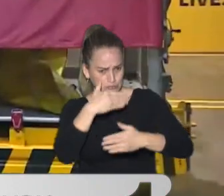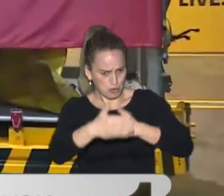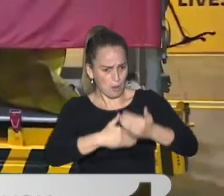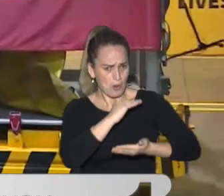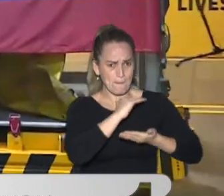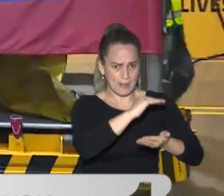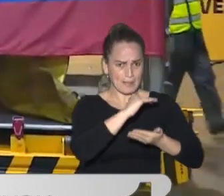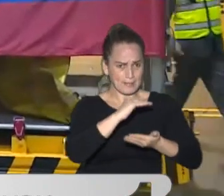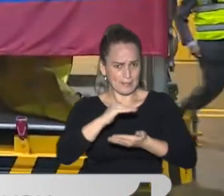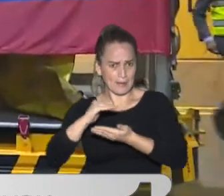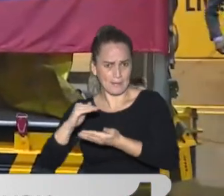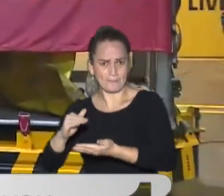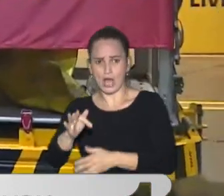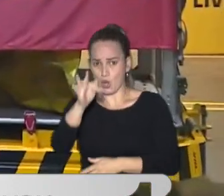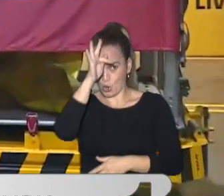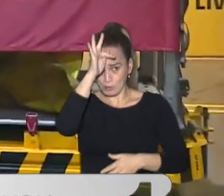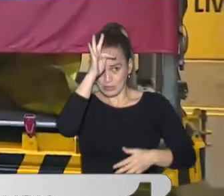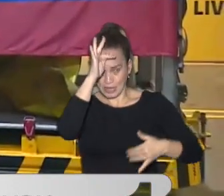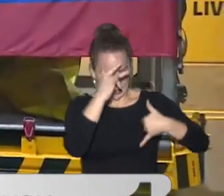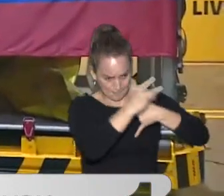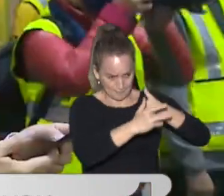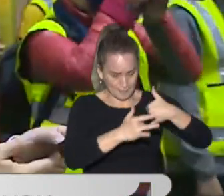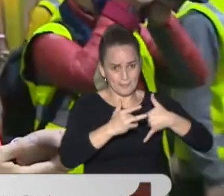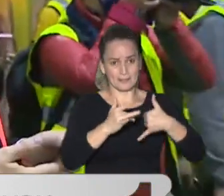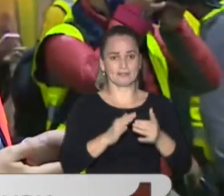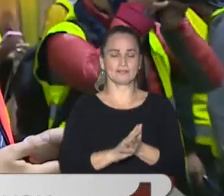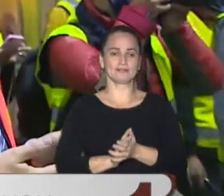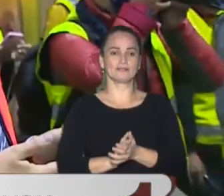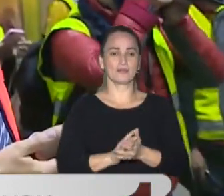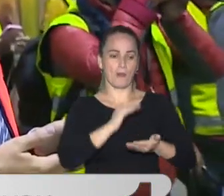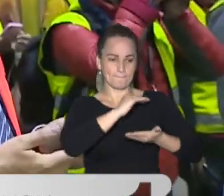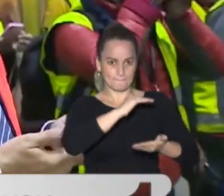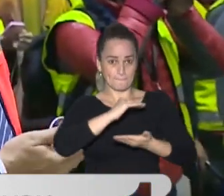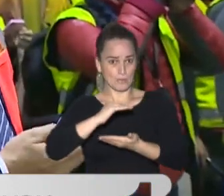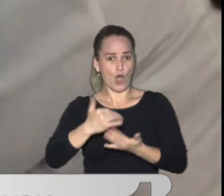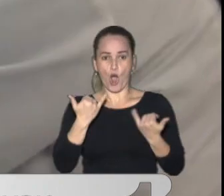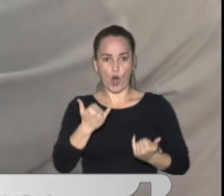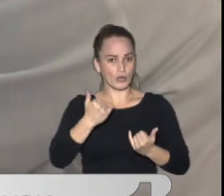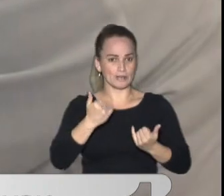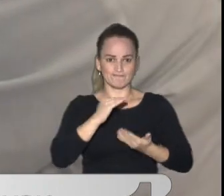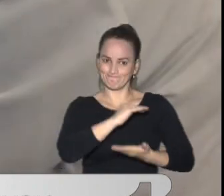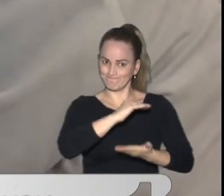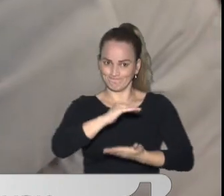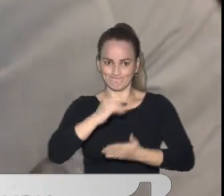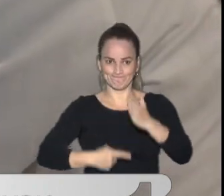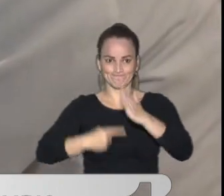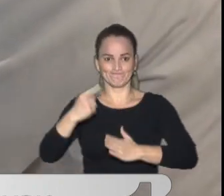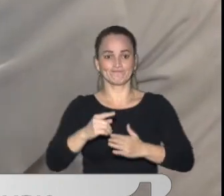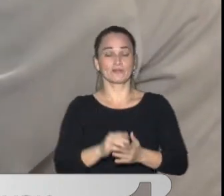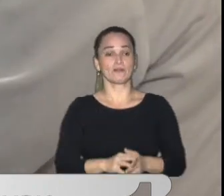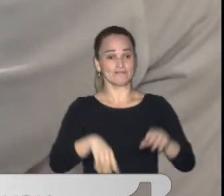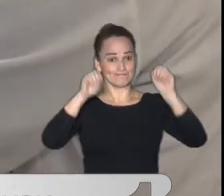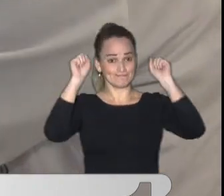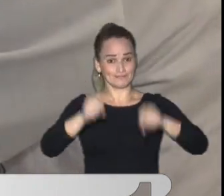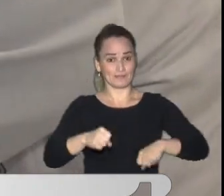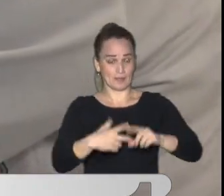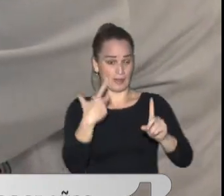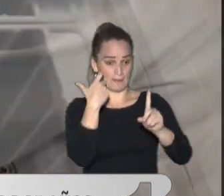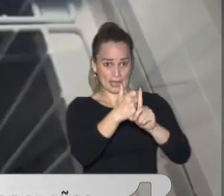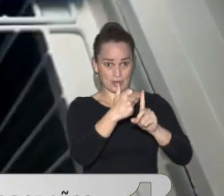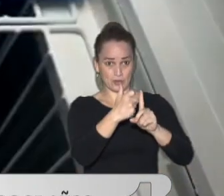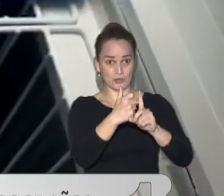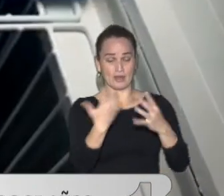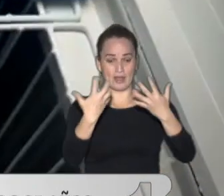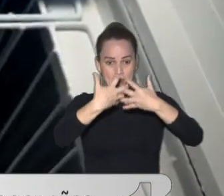las diferentes territoriales. Las dosis podrían ser distribuidas hoy mismo. Entre tanto, fue aprobada en Colombia la vacuna de